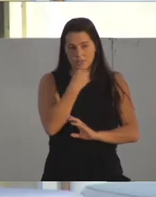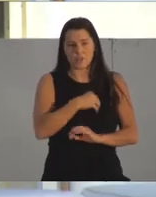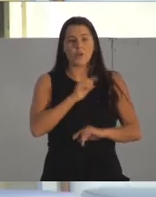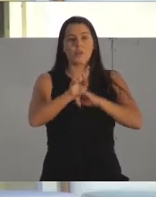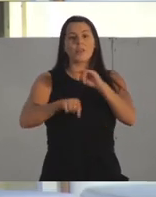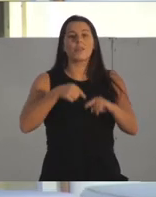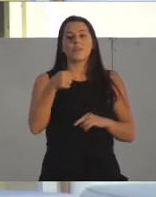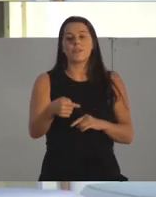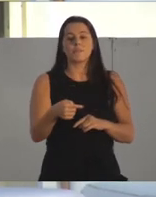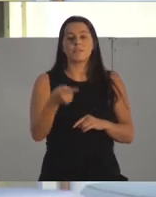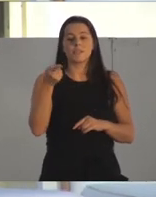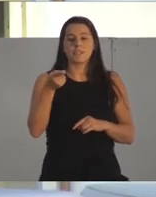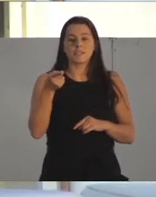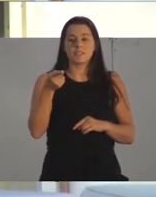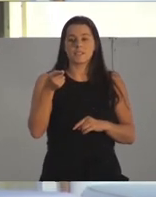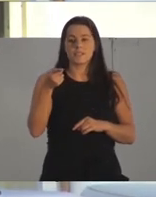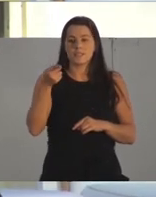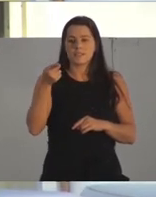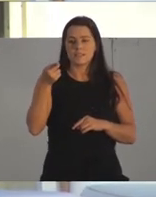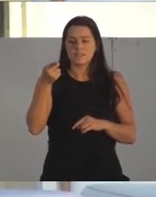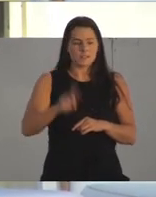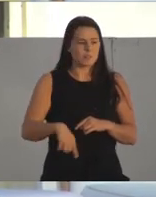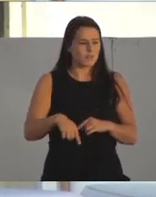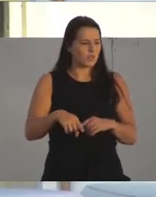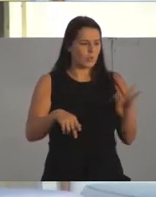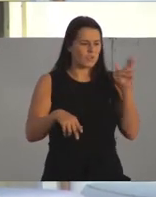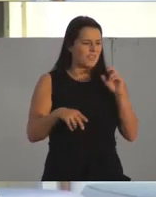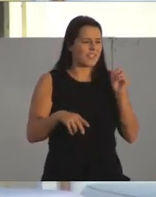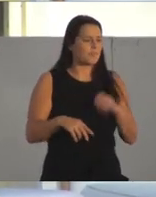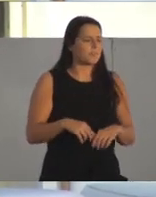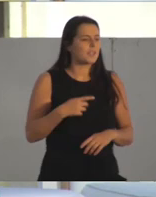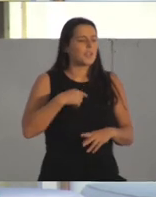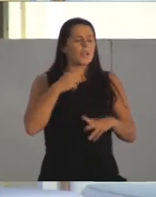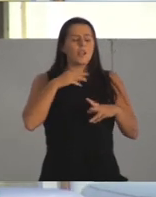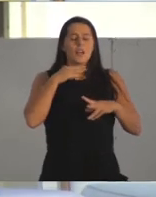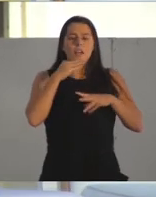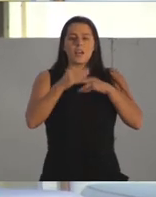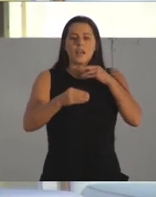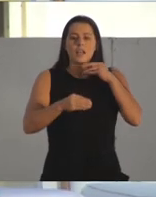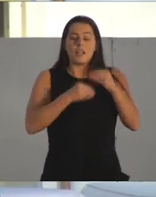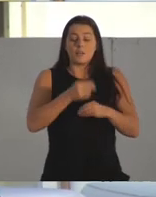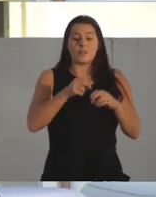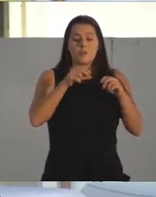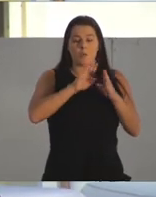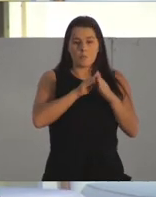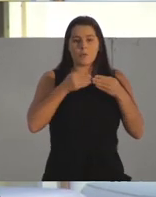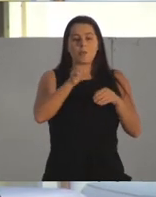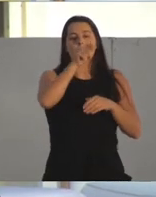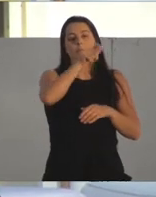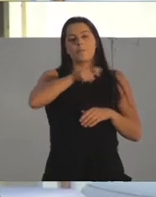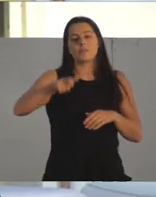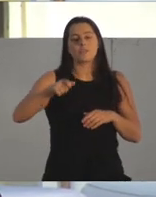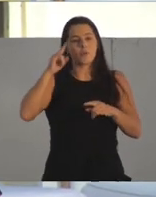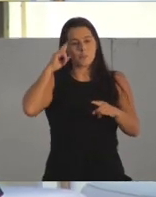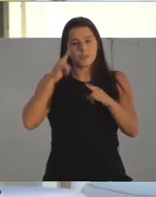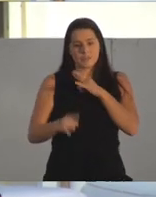todo este 2019, hemos estado elaborando una guía de acompañamiento a las personas con parálisis cerebral